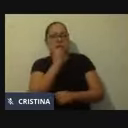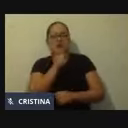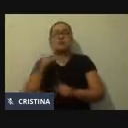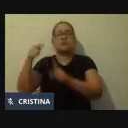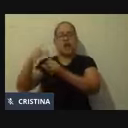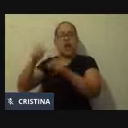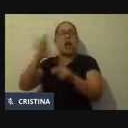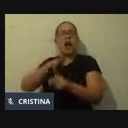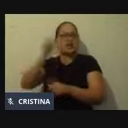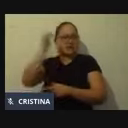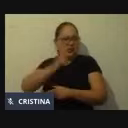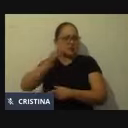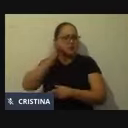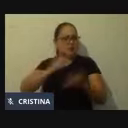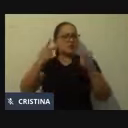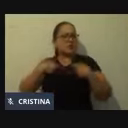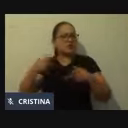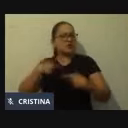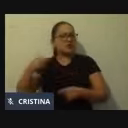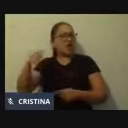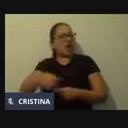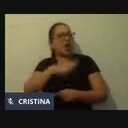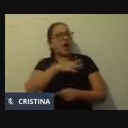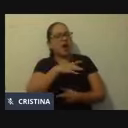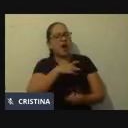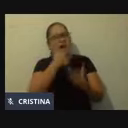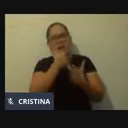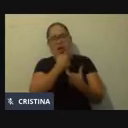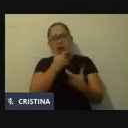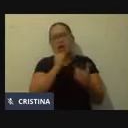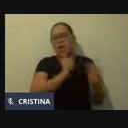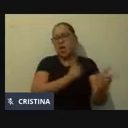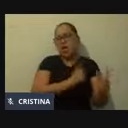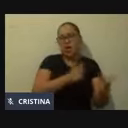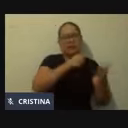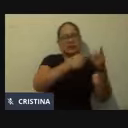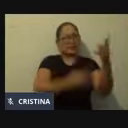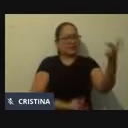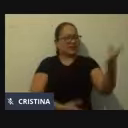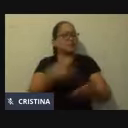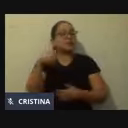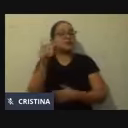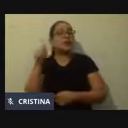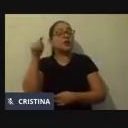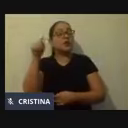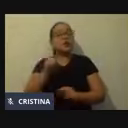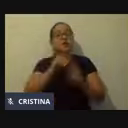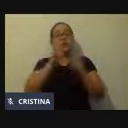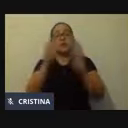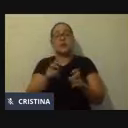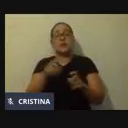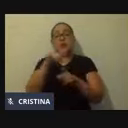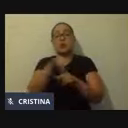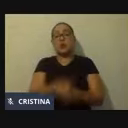echando carrilla o como lo que tú le quieras llamar. Sin embargo, aquí el tema con el bullying es como